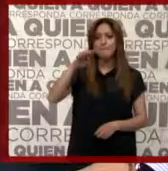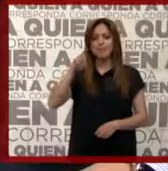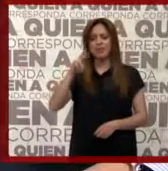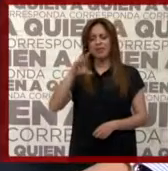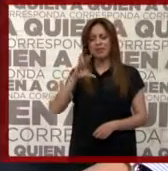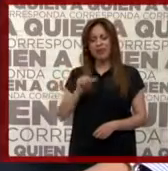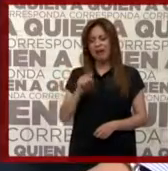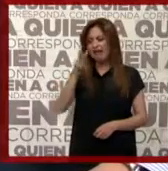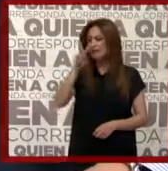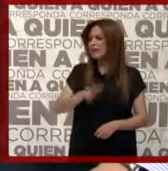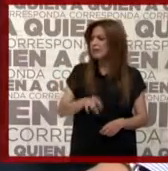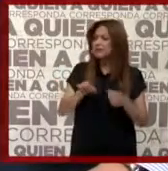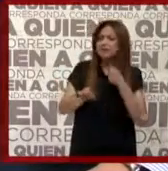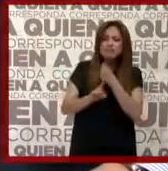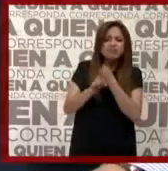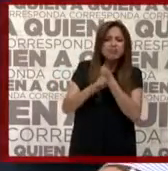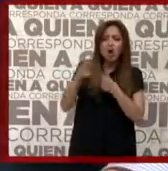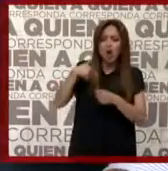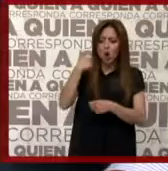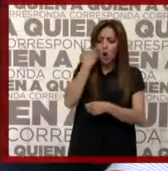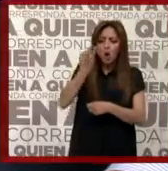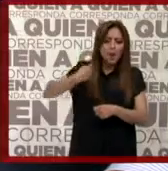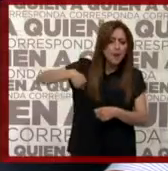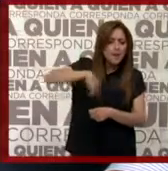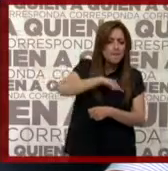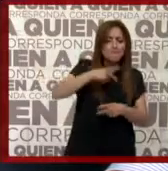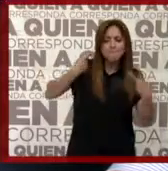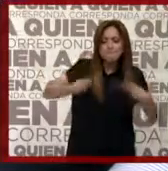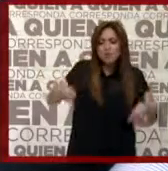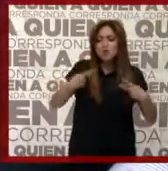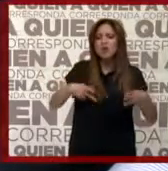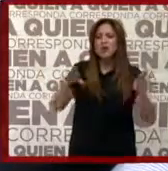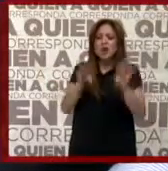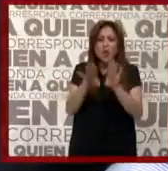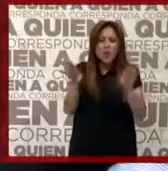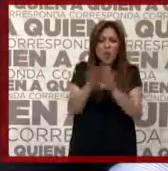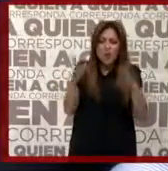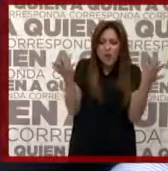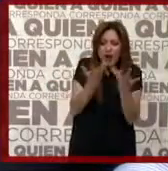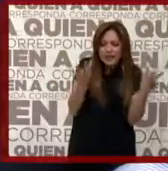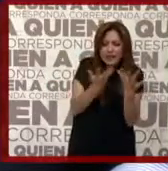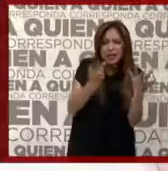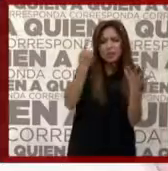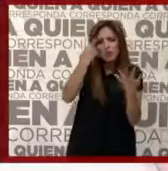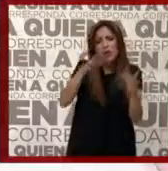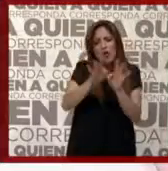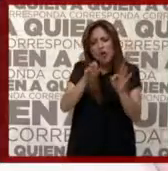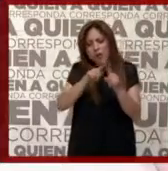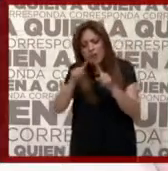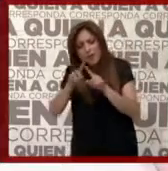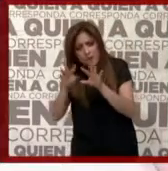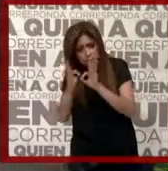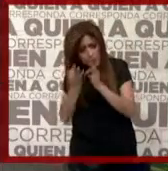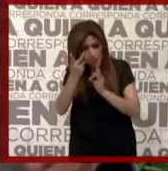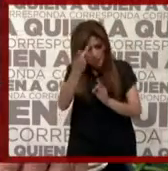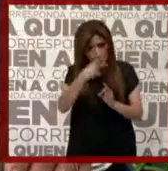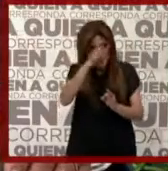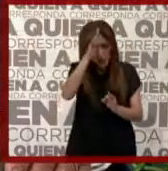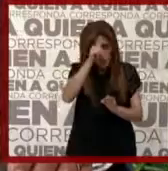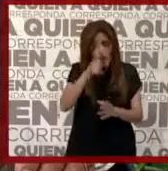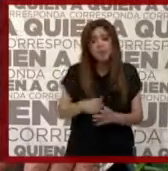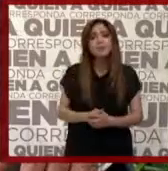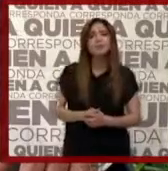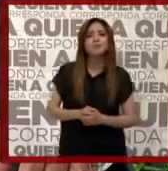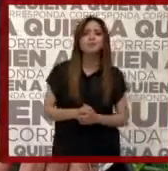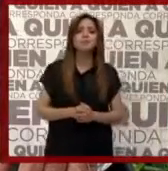muy importante que nos quede claro cómo se mueve qué hacemos y cómo les hacemos o lo armamos otra vez te parece bien o por supuesto y yo invito a la